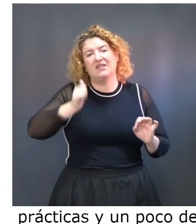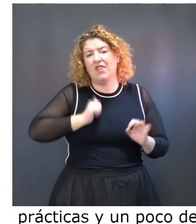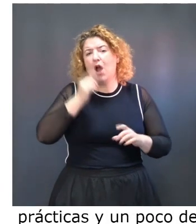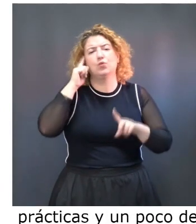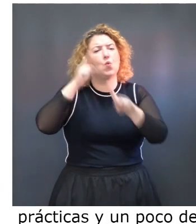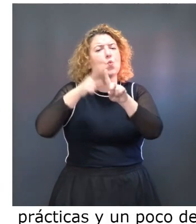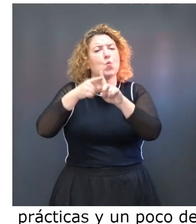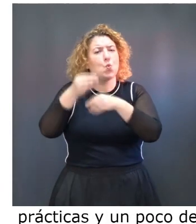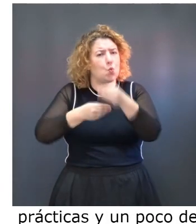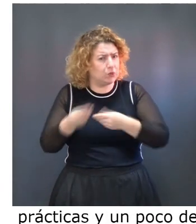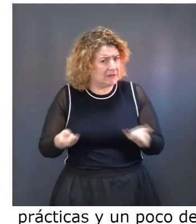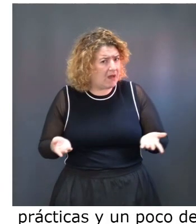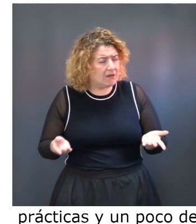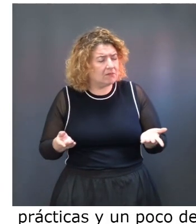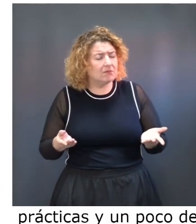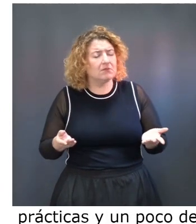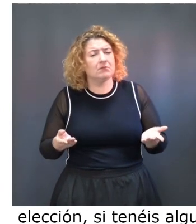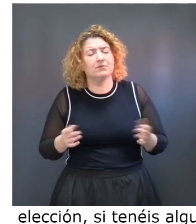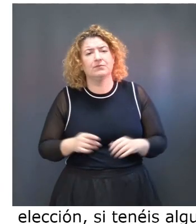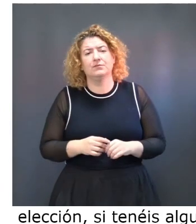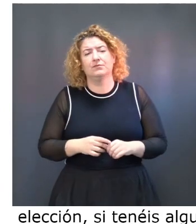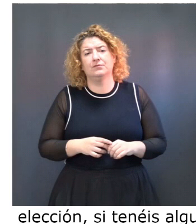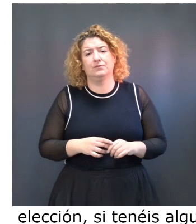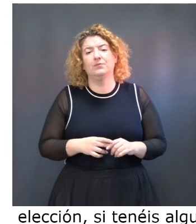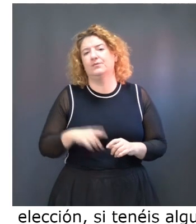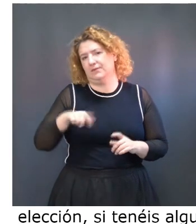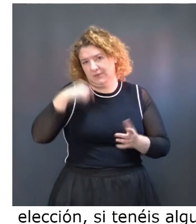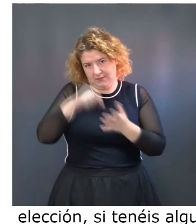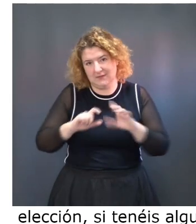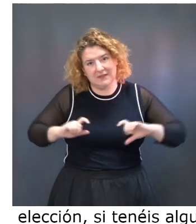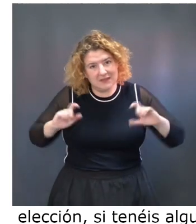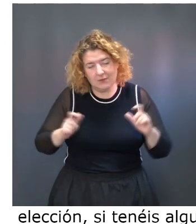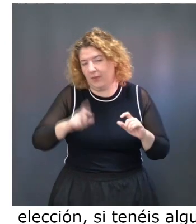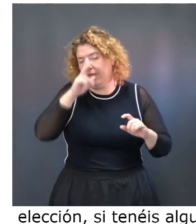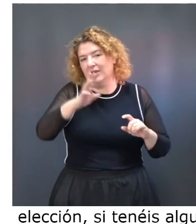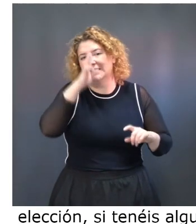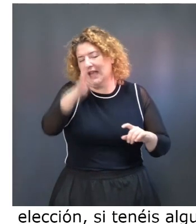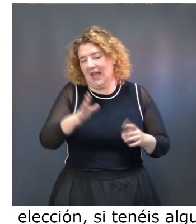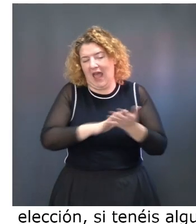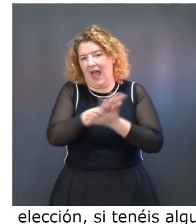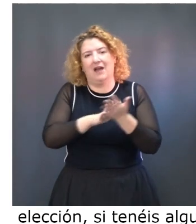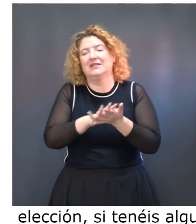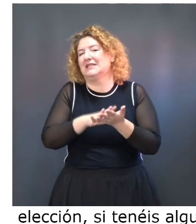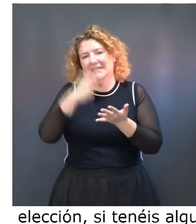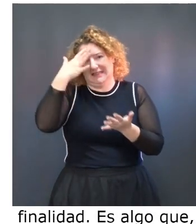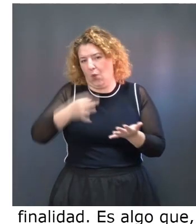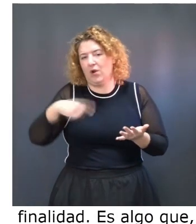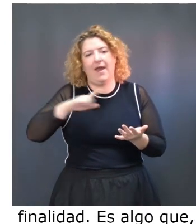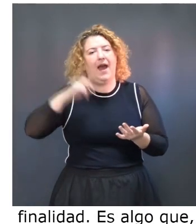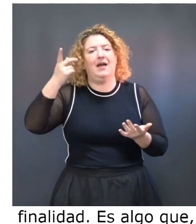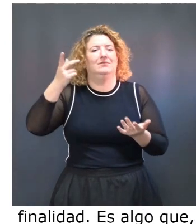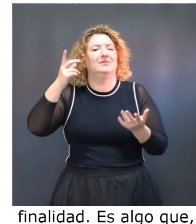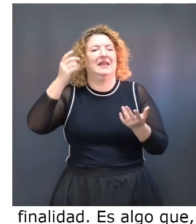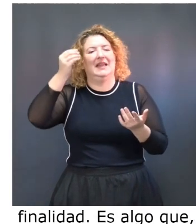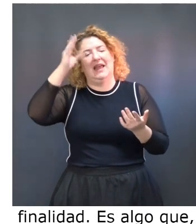finalidad. Es algo que evidentemente si nos volvemos a reunir en un par de años seguramente tengamos mucho de lo que conversar,